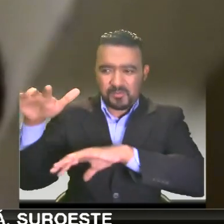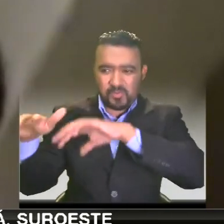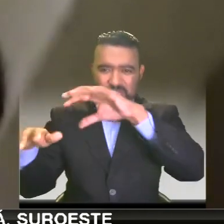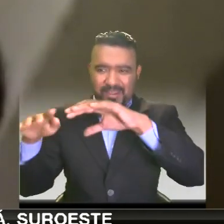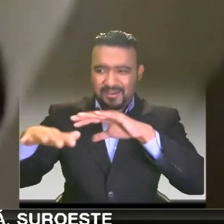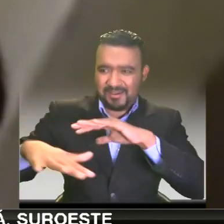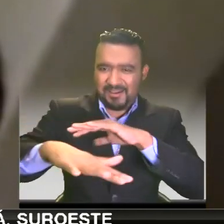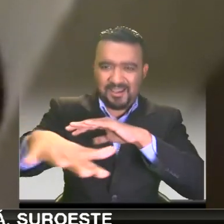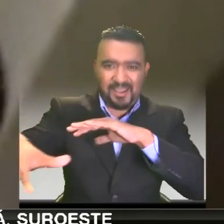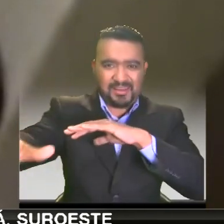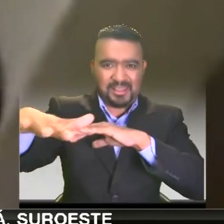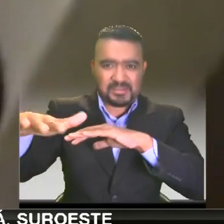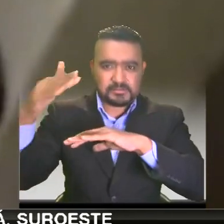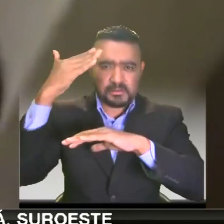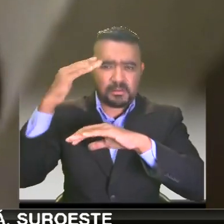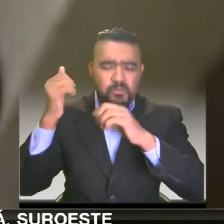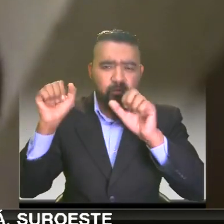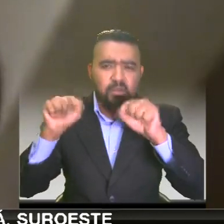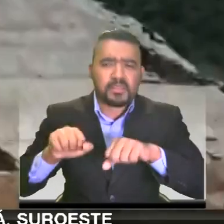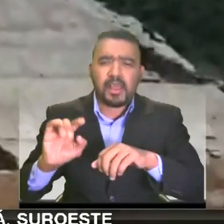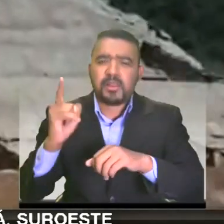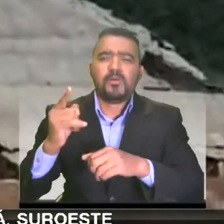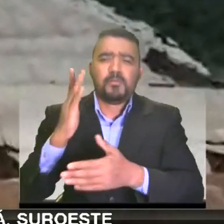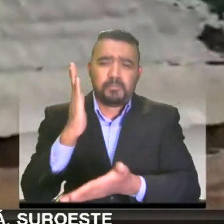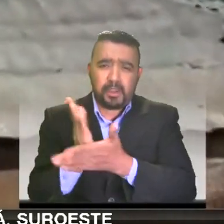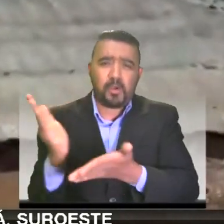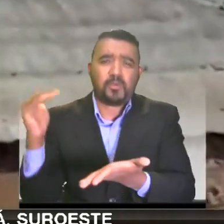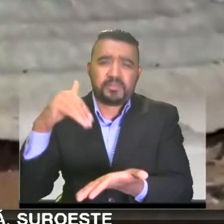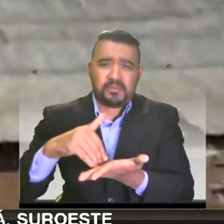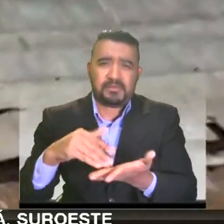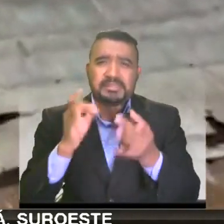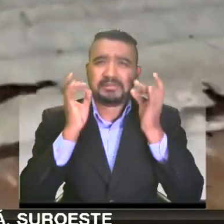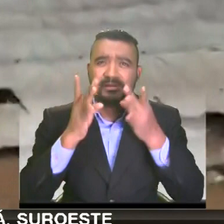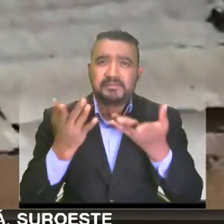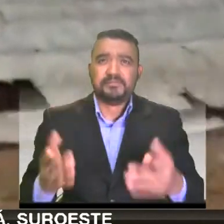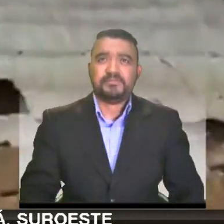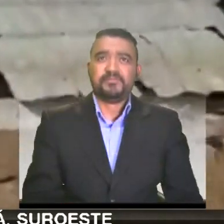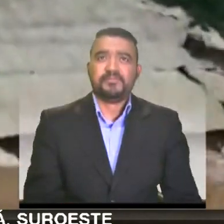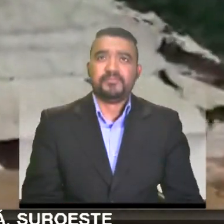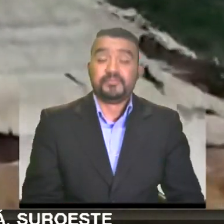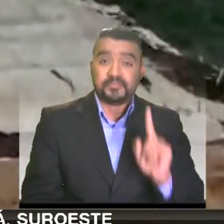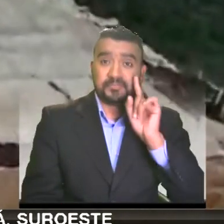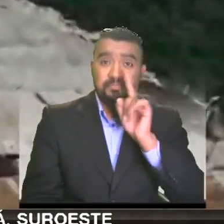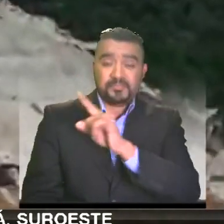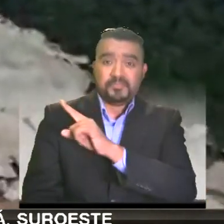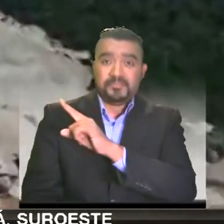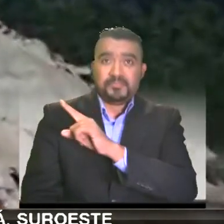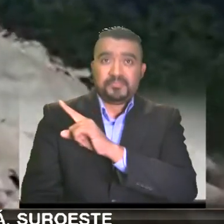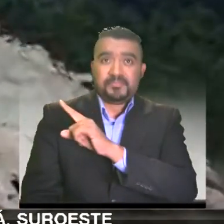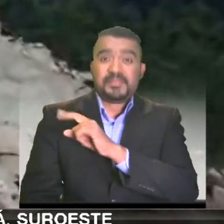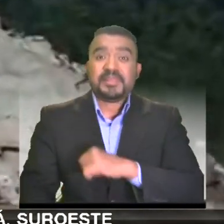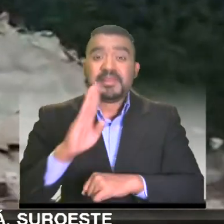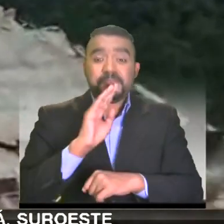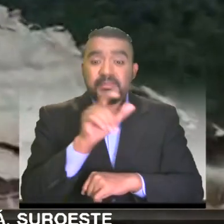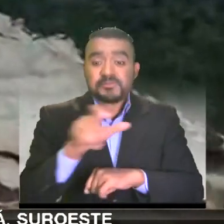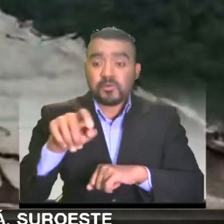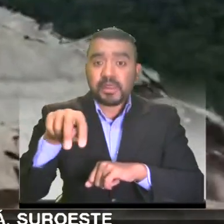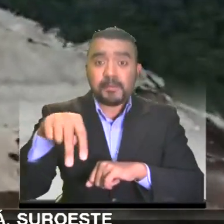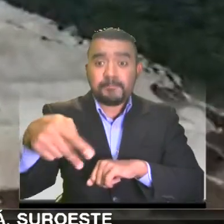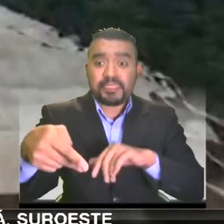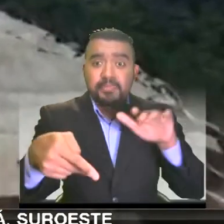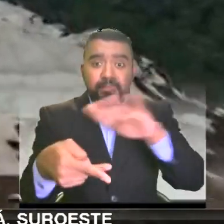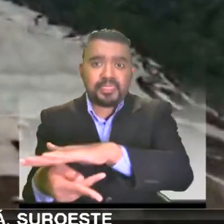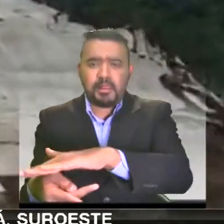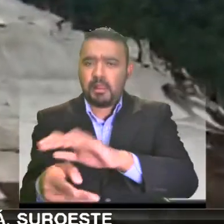obviamente puede volverse a afectar. La emergencia no dejó personas heridas, según los constructores de la obra, gracias a